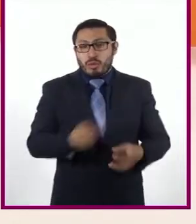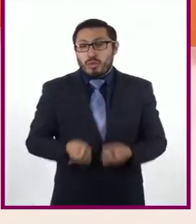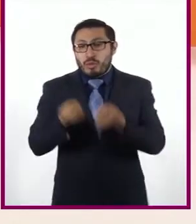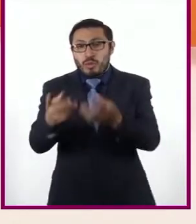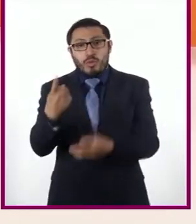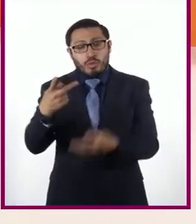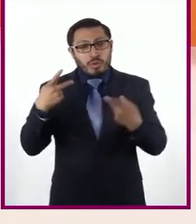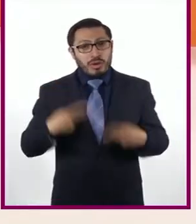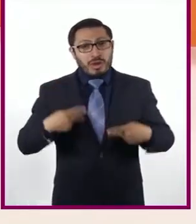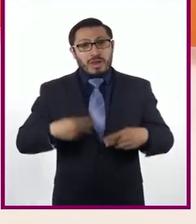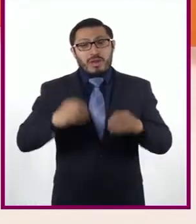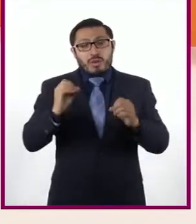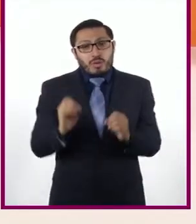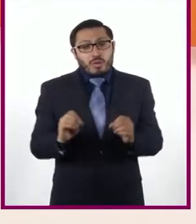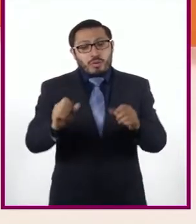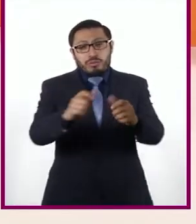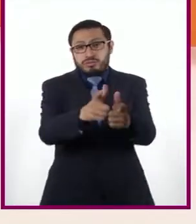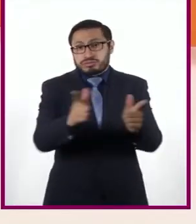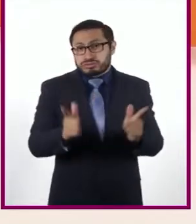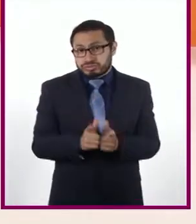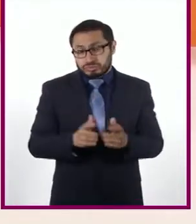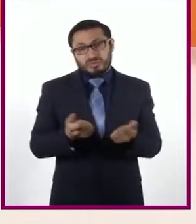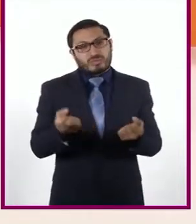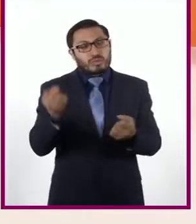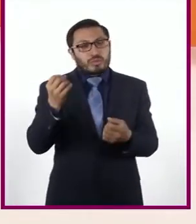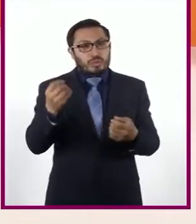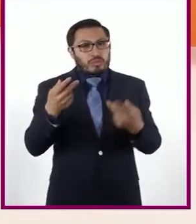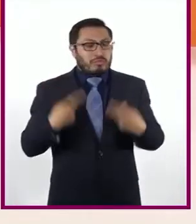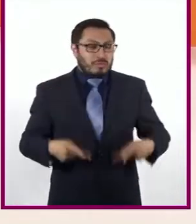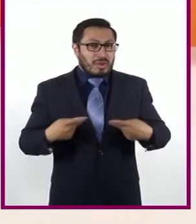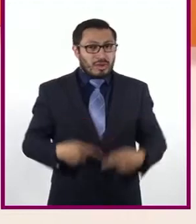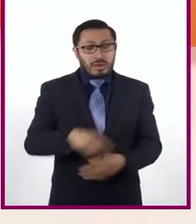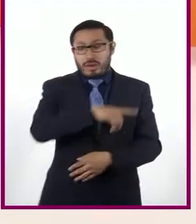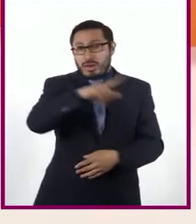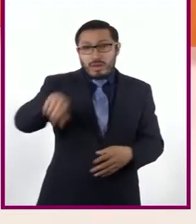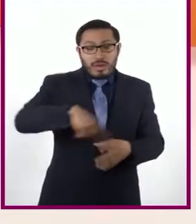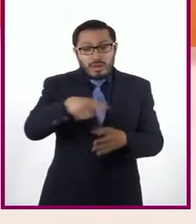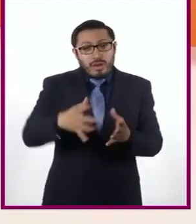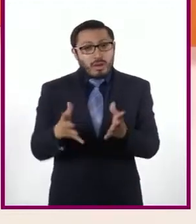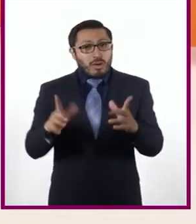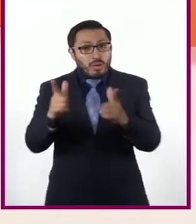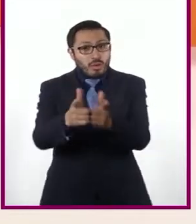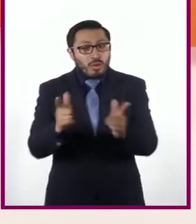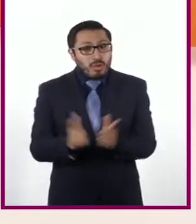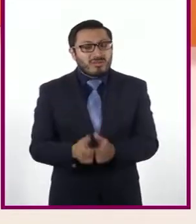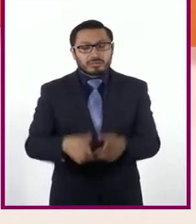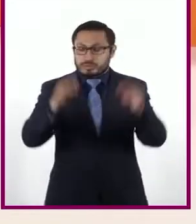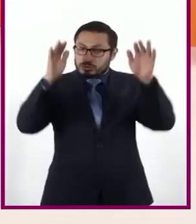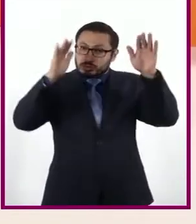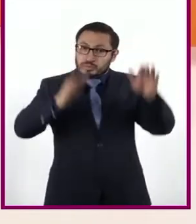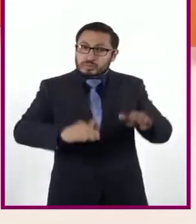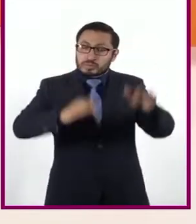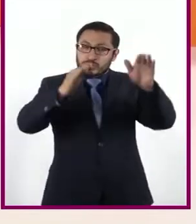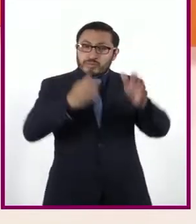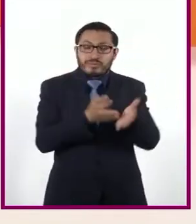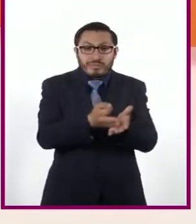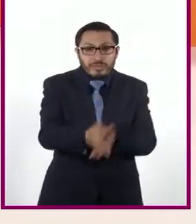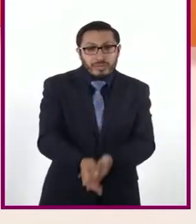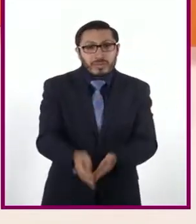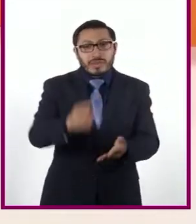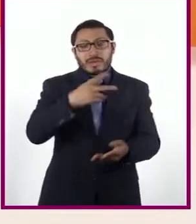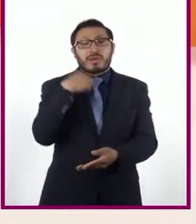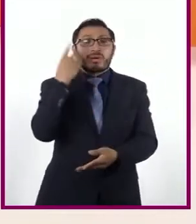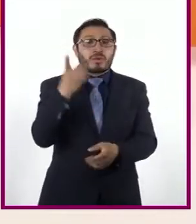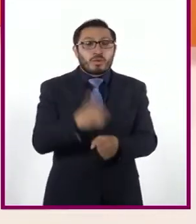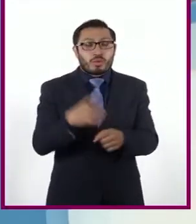hombre o a una asamblea de hombres, todos los cuales, por pluralidad de votos, puedan reducir sus voluntades